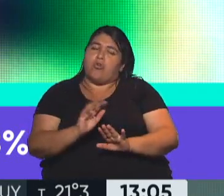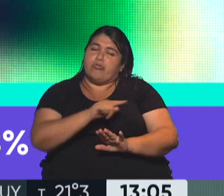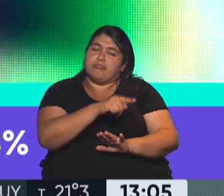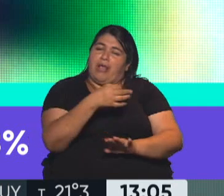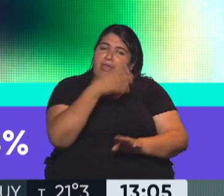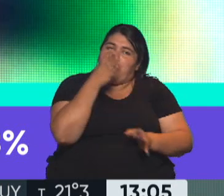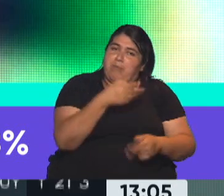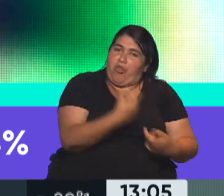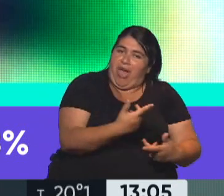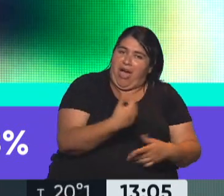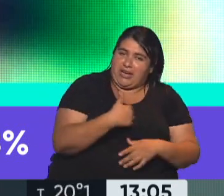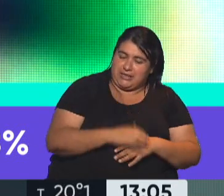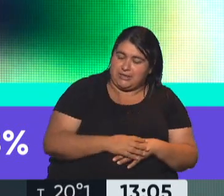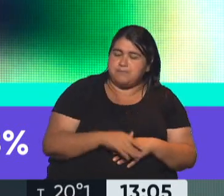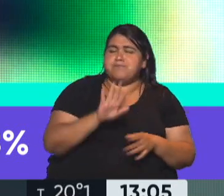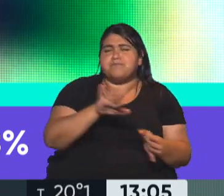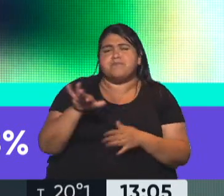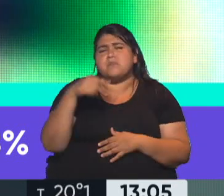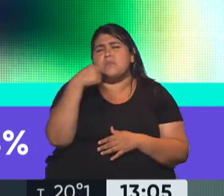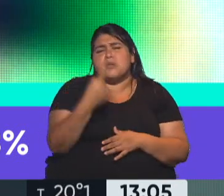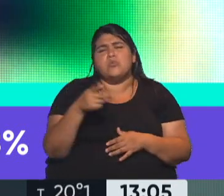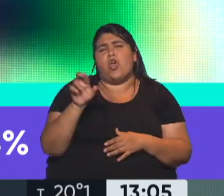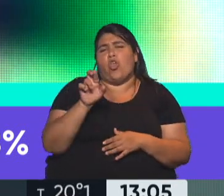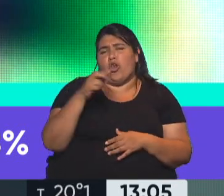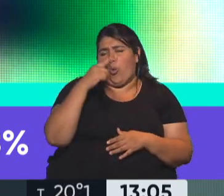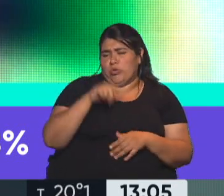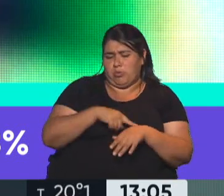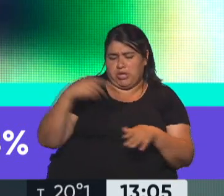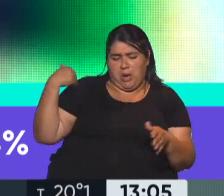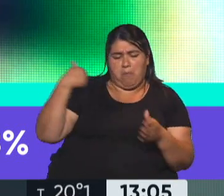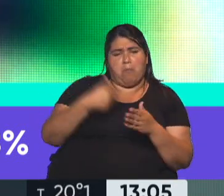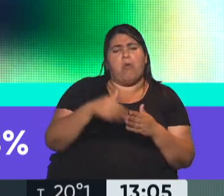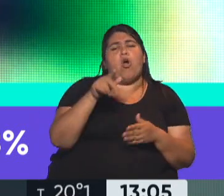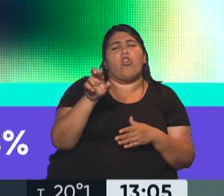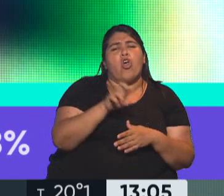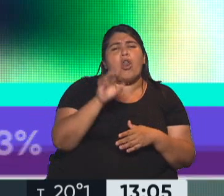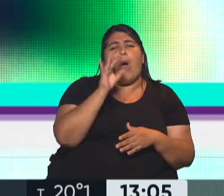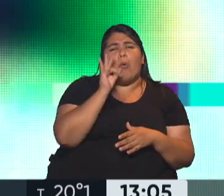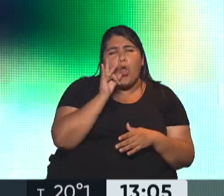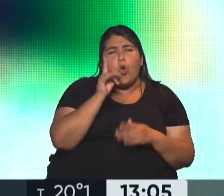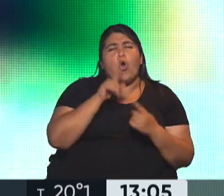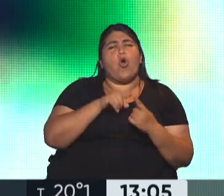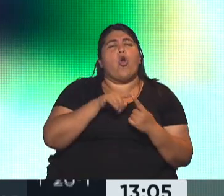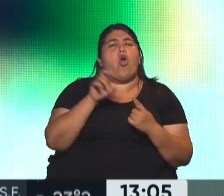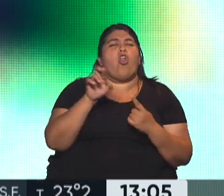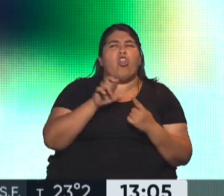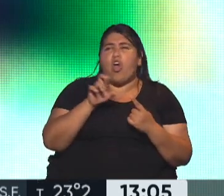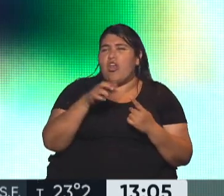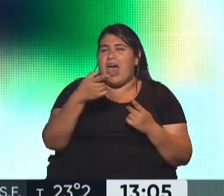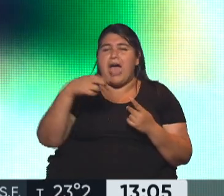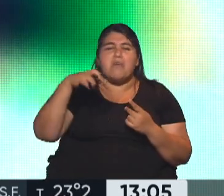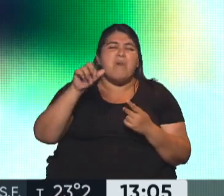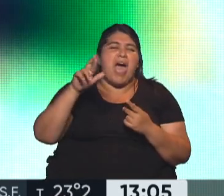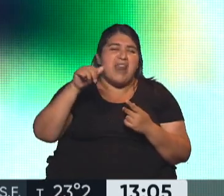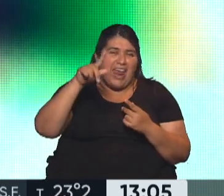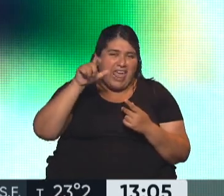consultarte, a ver, por el dólar, que en las últimas semanas, en los últimos días, el dólar blue, el denominado dólar marginal, paralelo, como lo